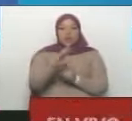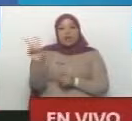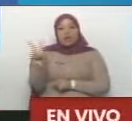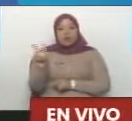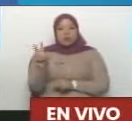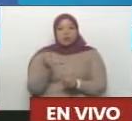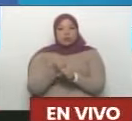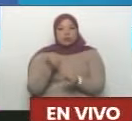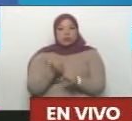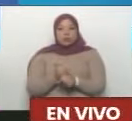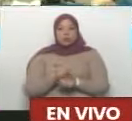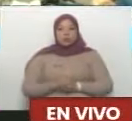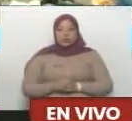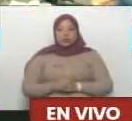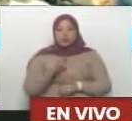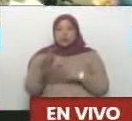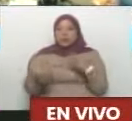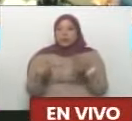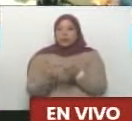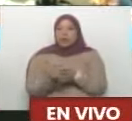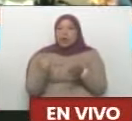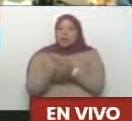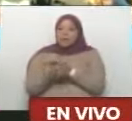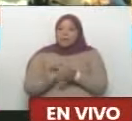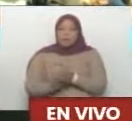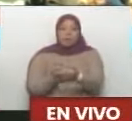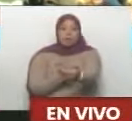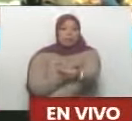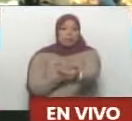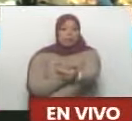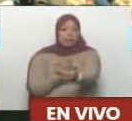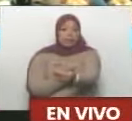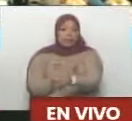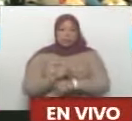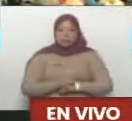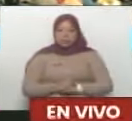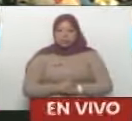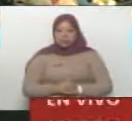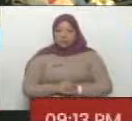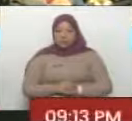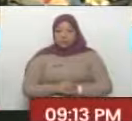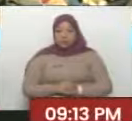país a países amigos y hermanos.